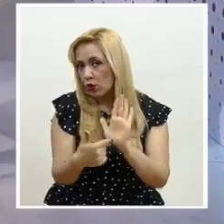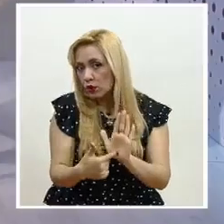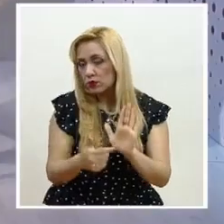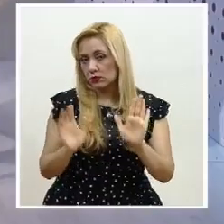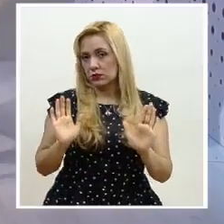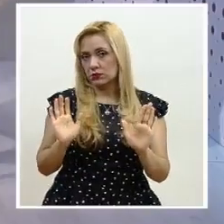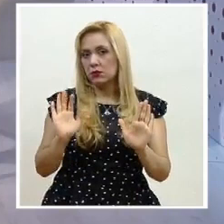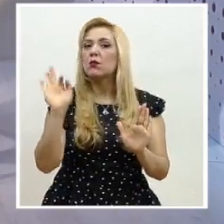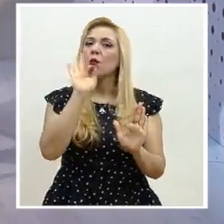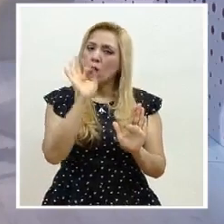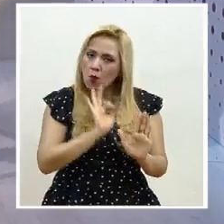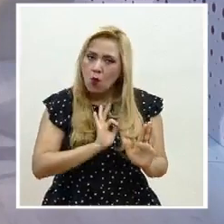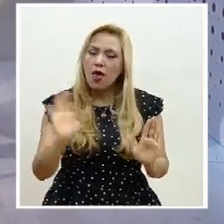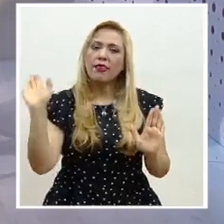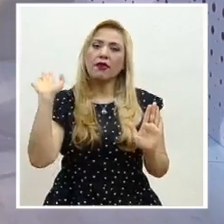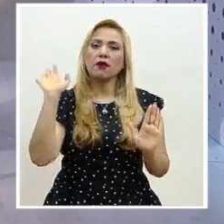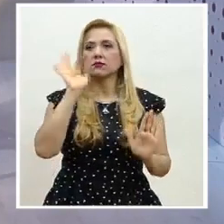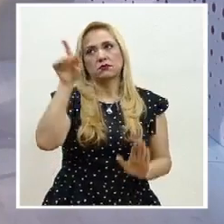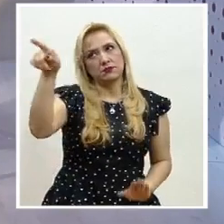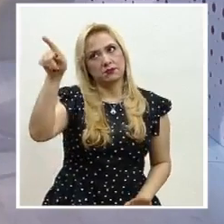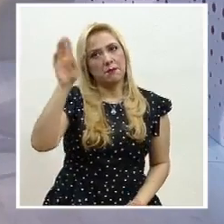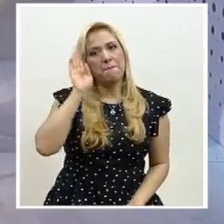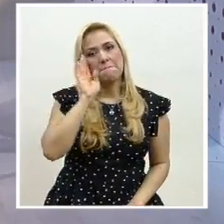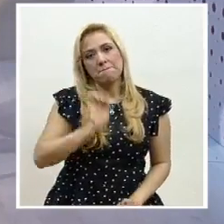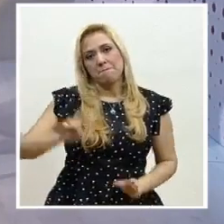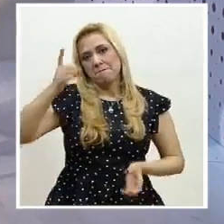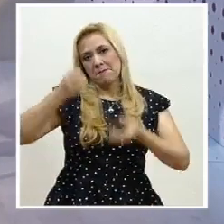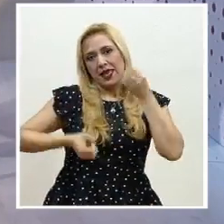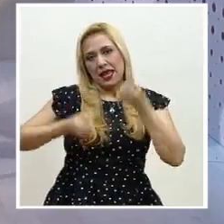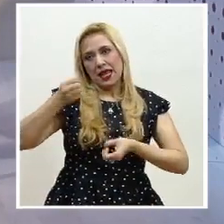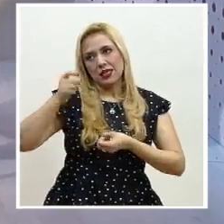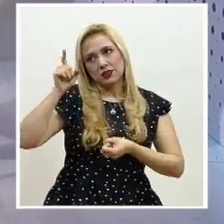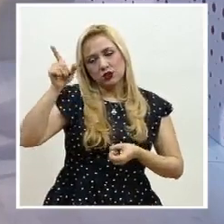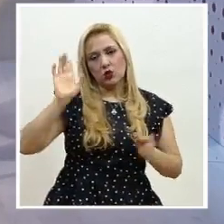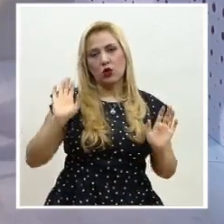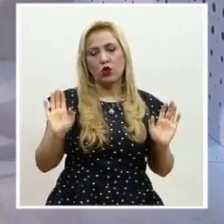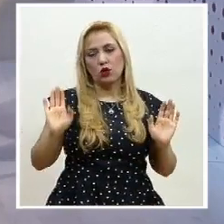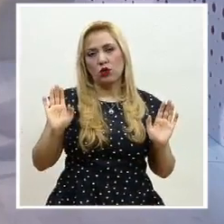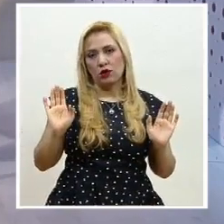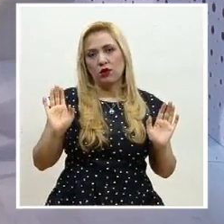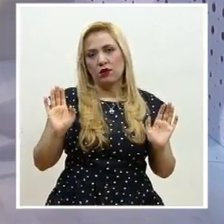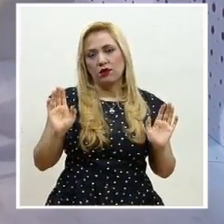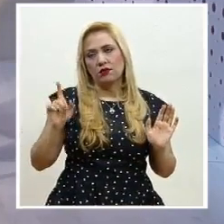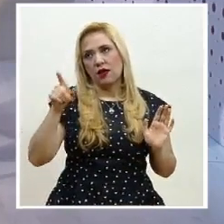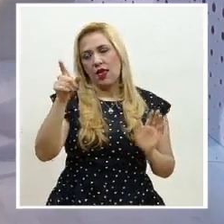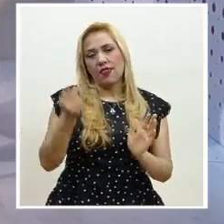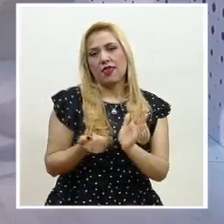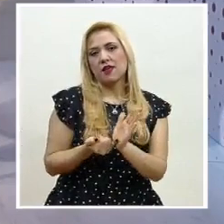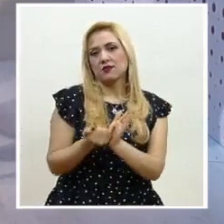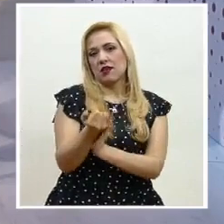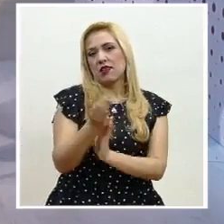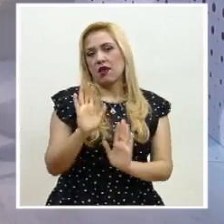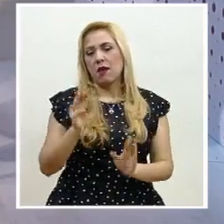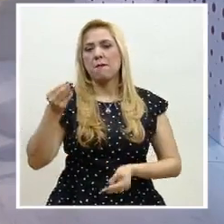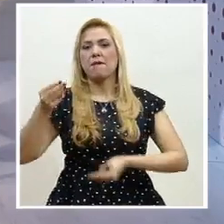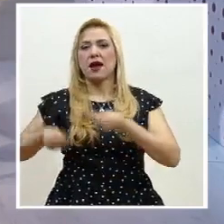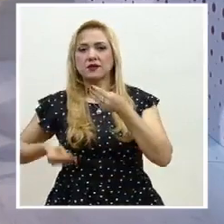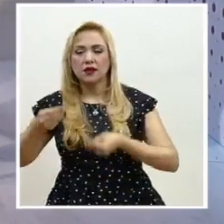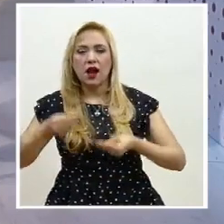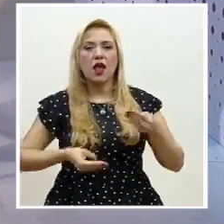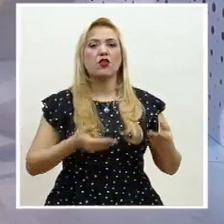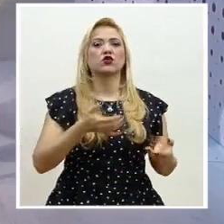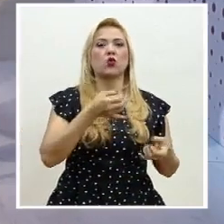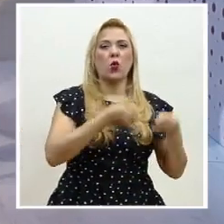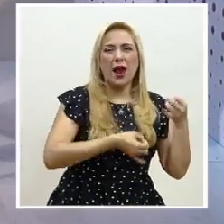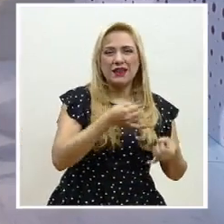ser o no, eso ya es, ¿no? El juez, la jueza, las magistradas, los magistrados, las ministras y los